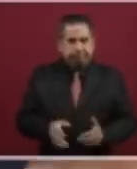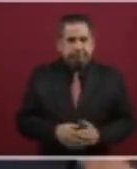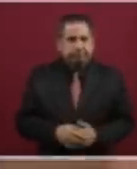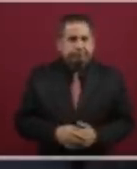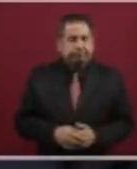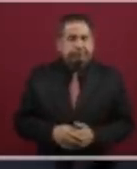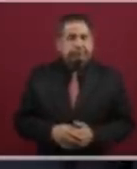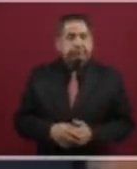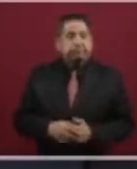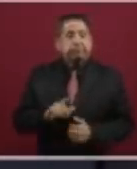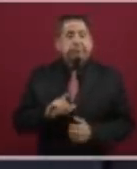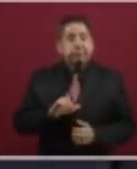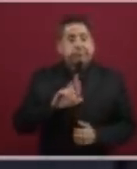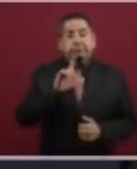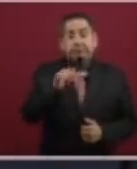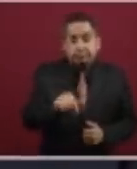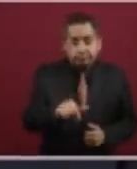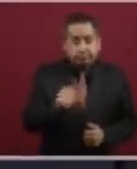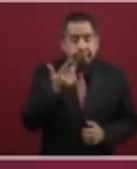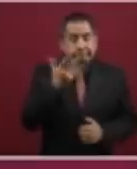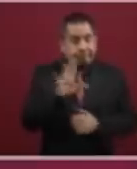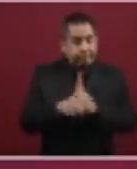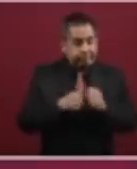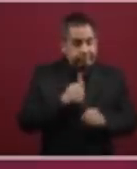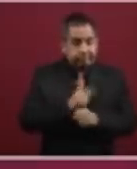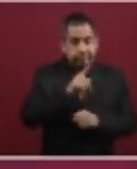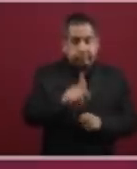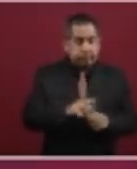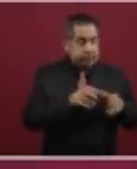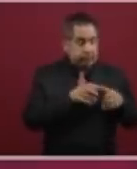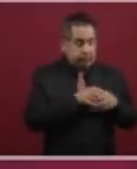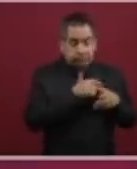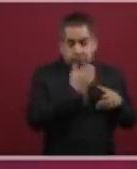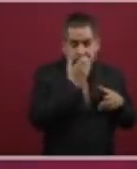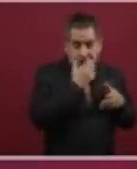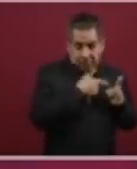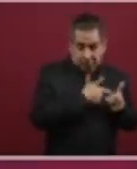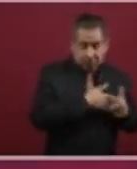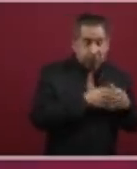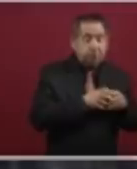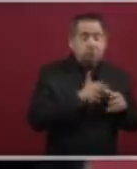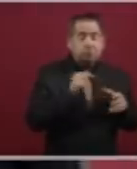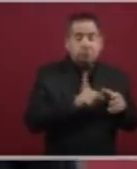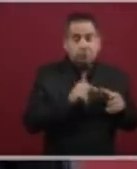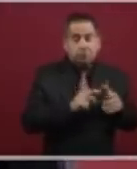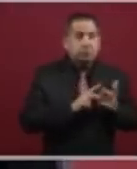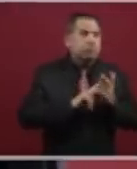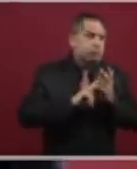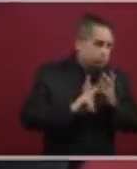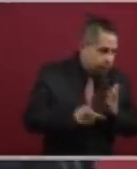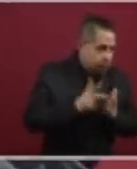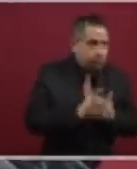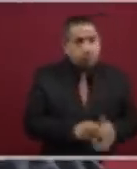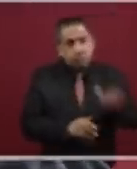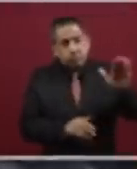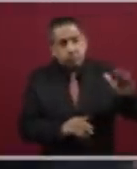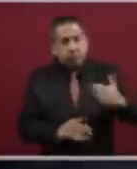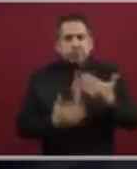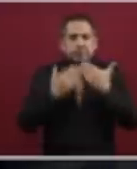Bueno, 10 años después, los conservadores fueron a traer a